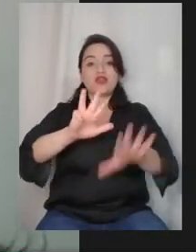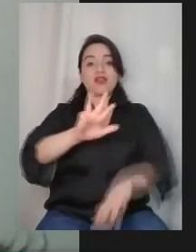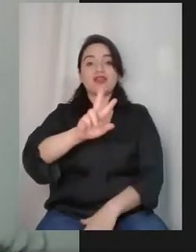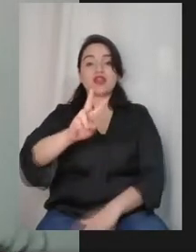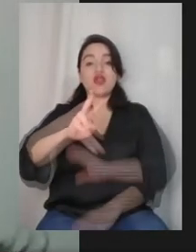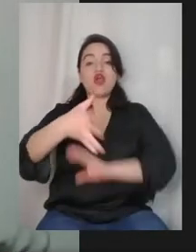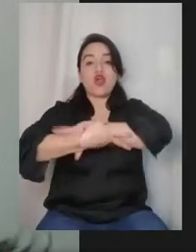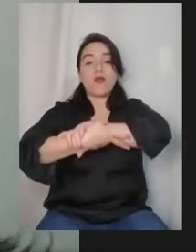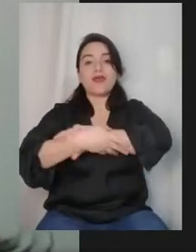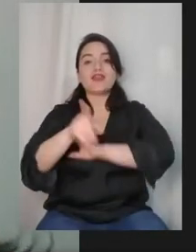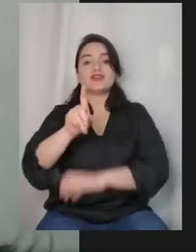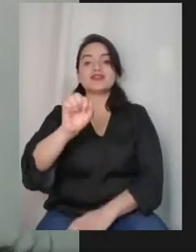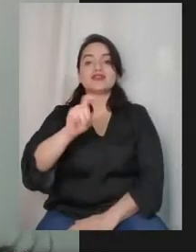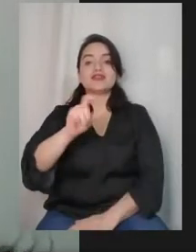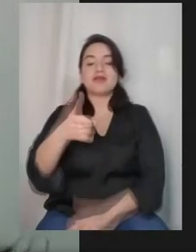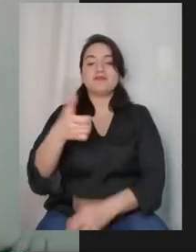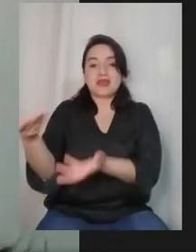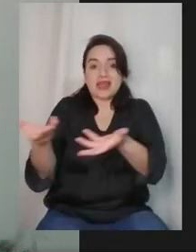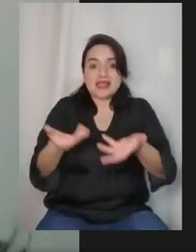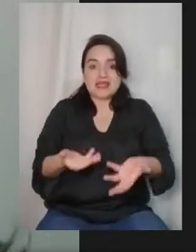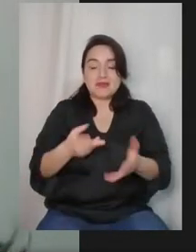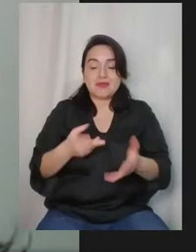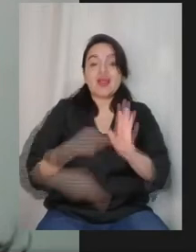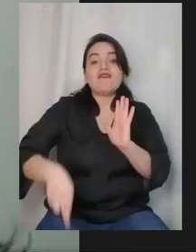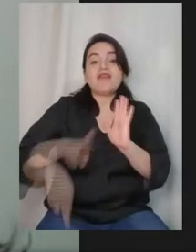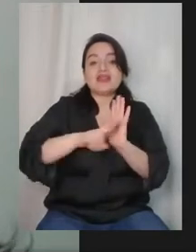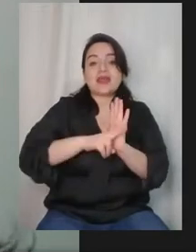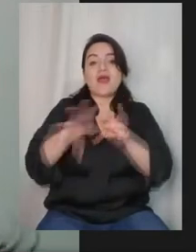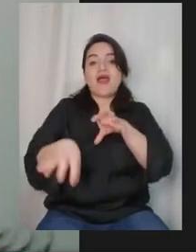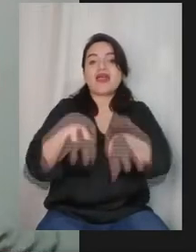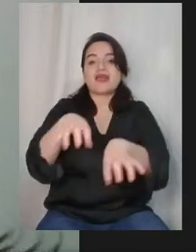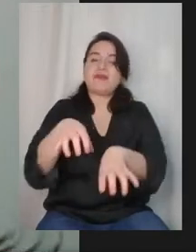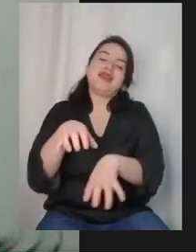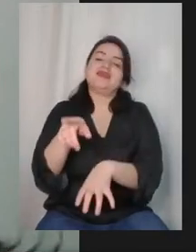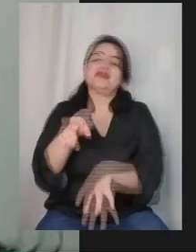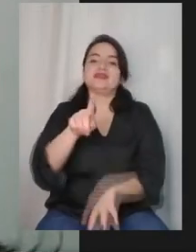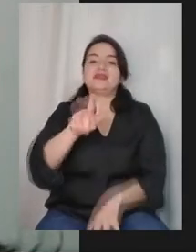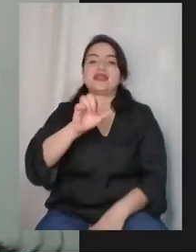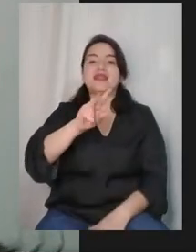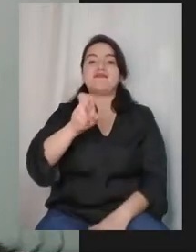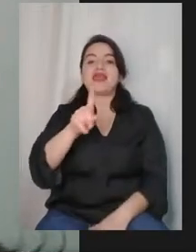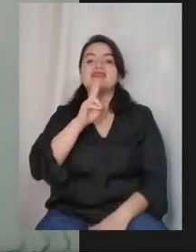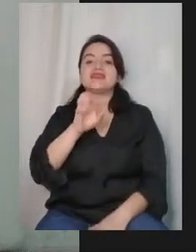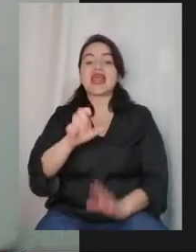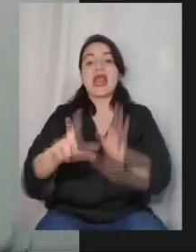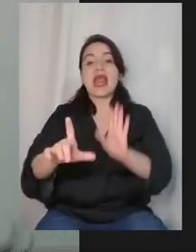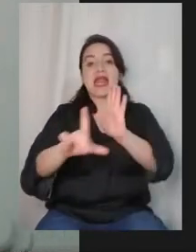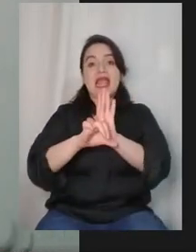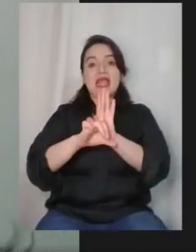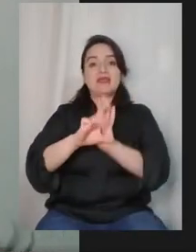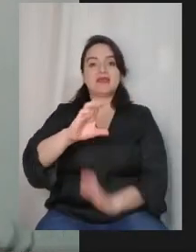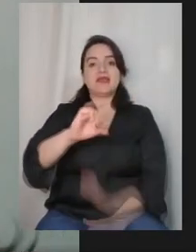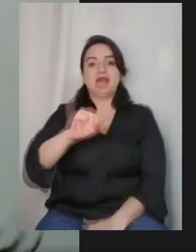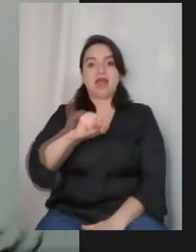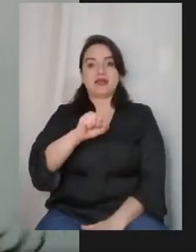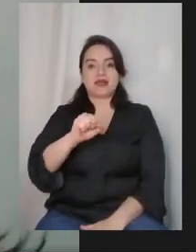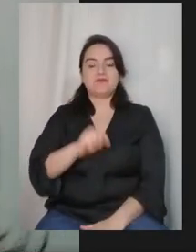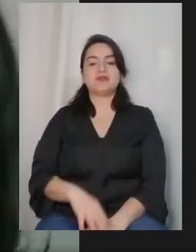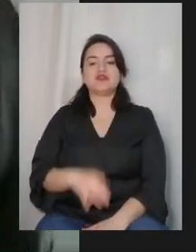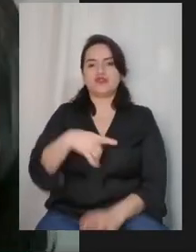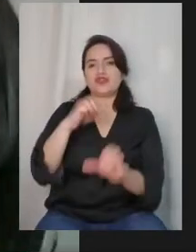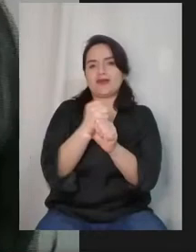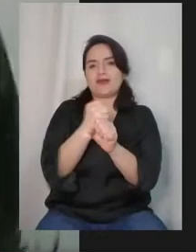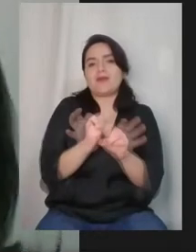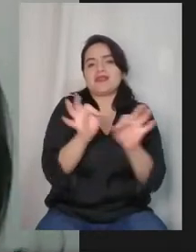y rehabilitamos a los animales silvestres decomisados por la ley de caza. Hoy principalmente trabajamos con aves, pero han pasado por este centro